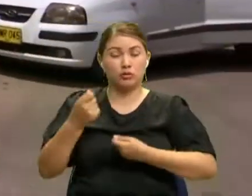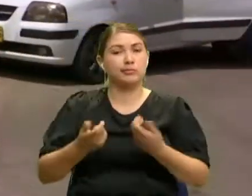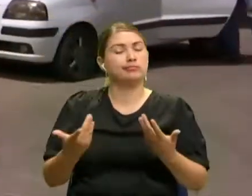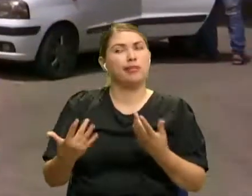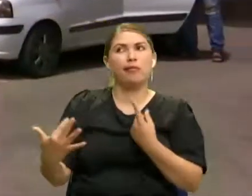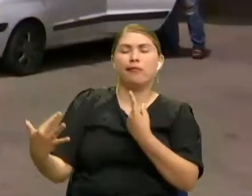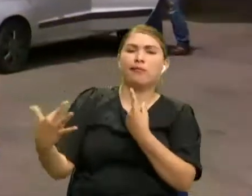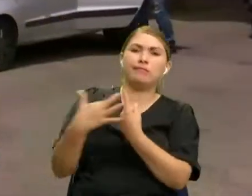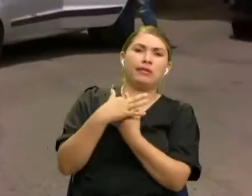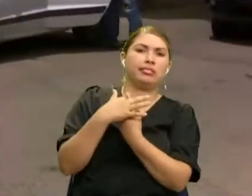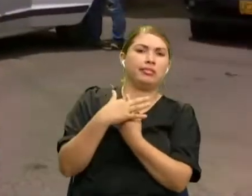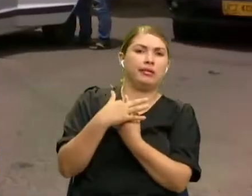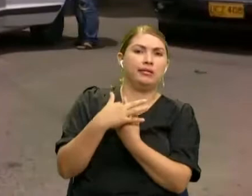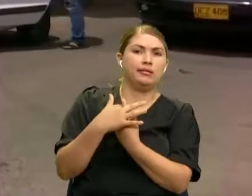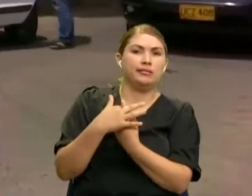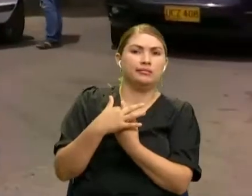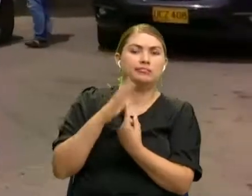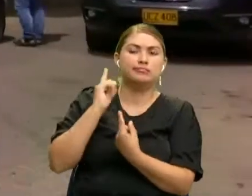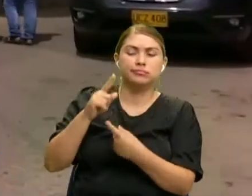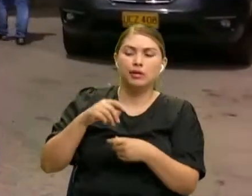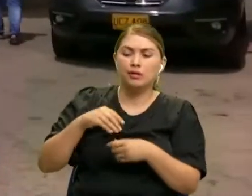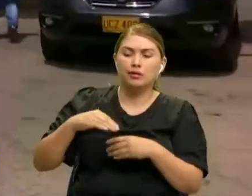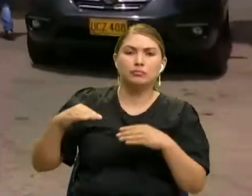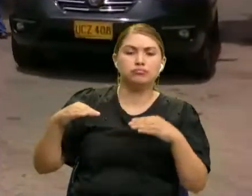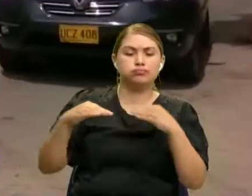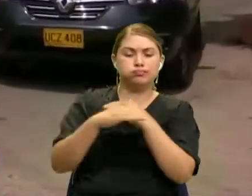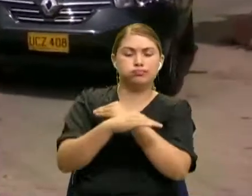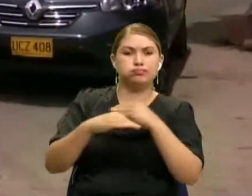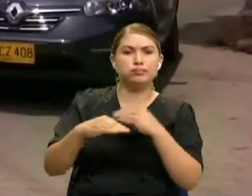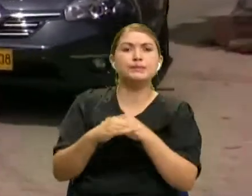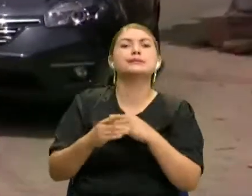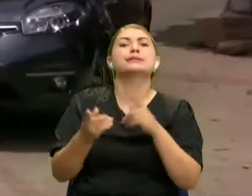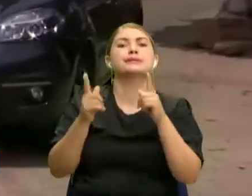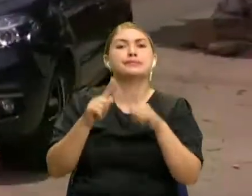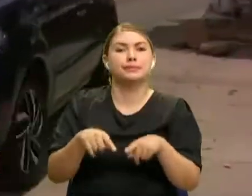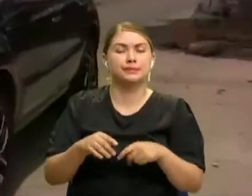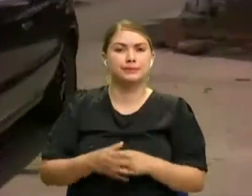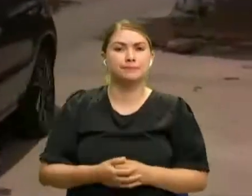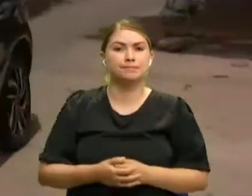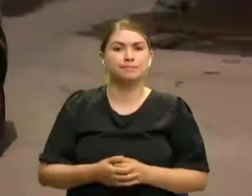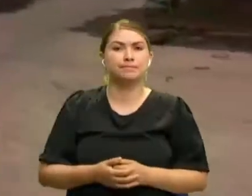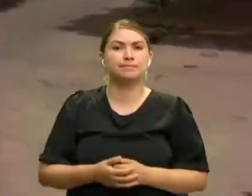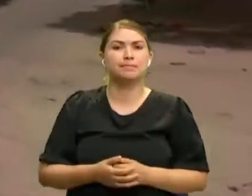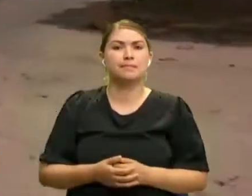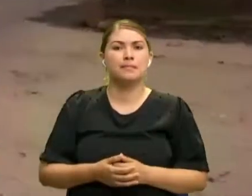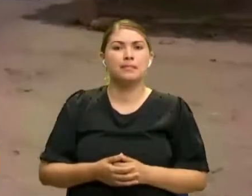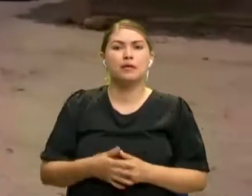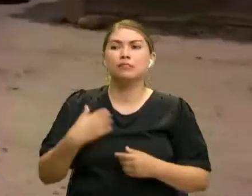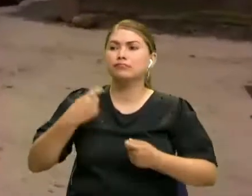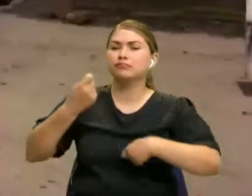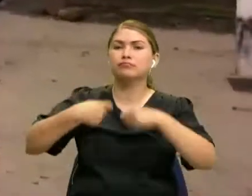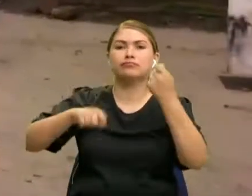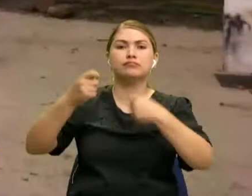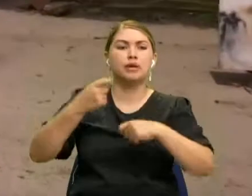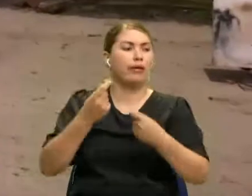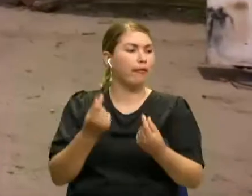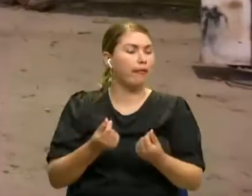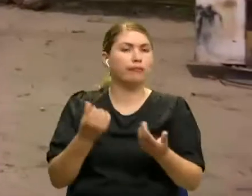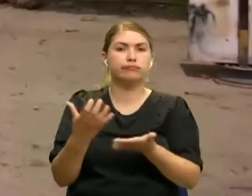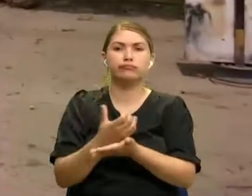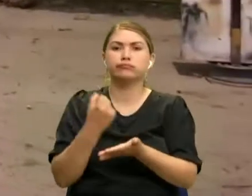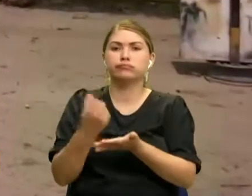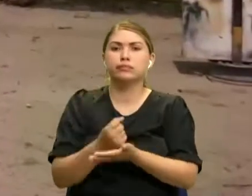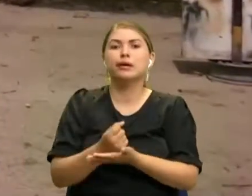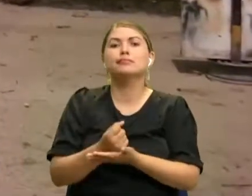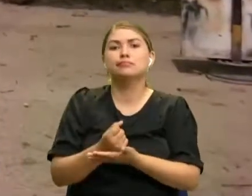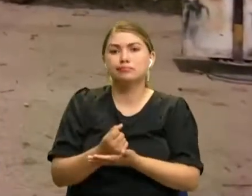están viendo afectados en temas de movilidad y por supuesto también pues, con relación a sus ventas, a su economía. Lo que